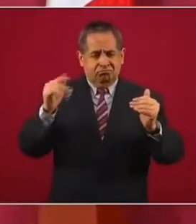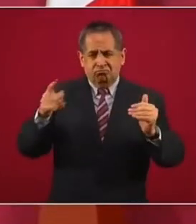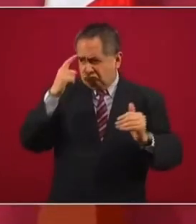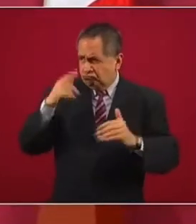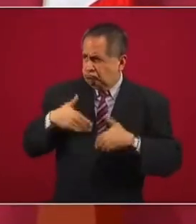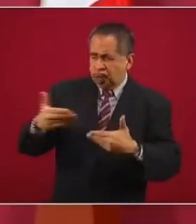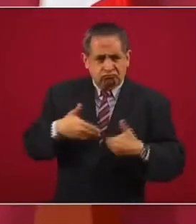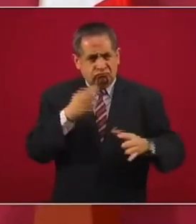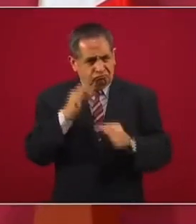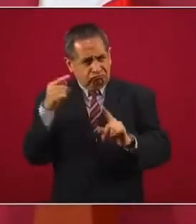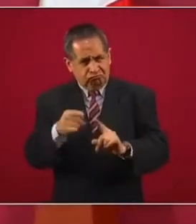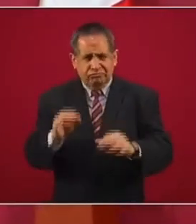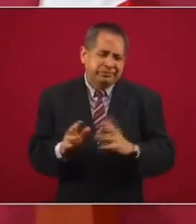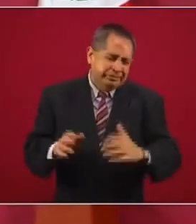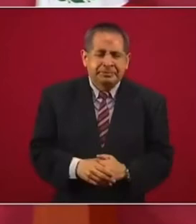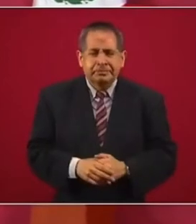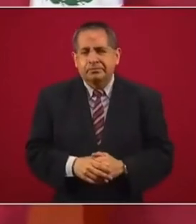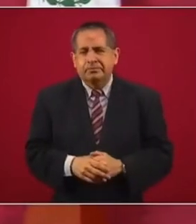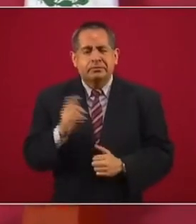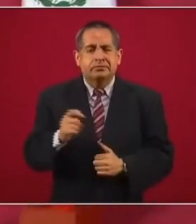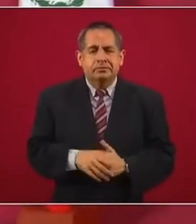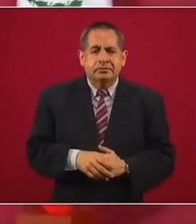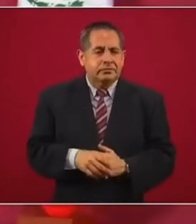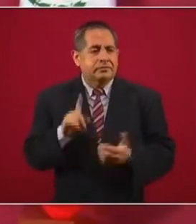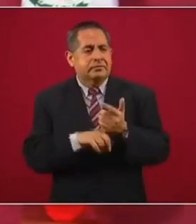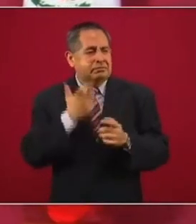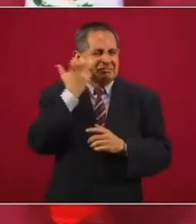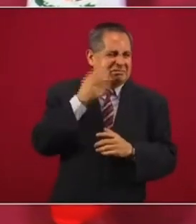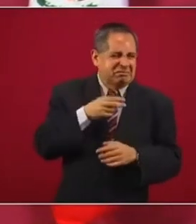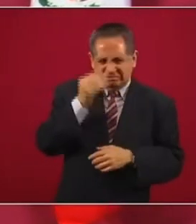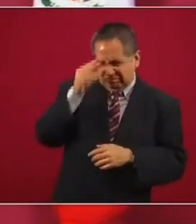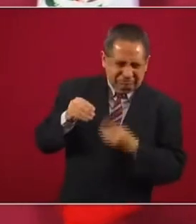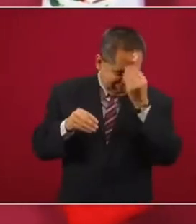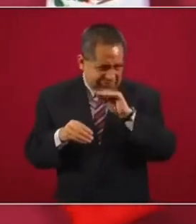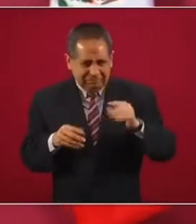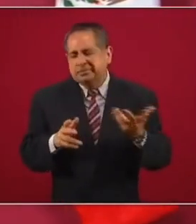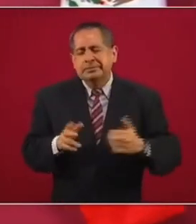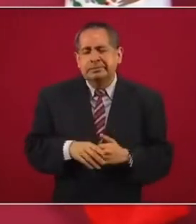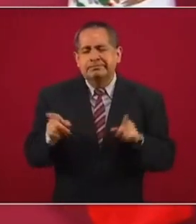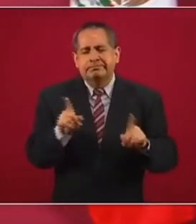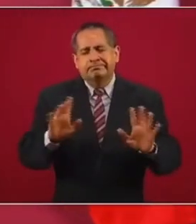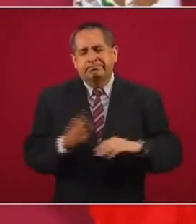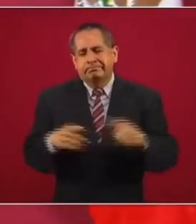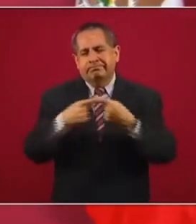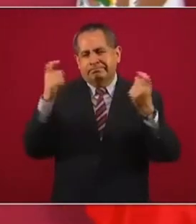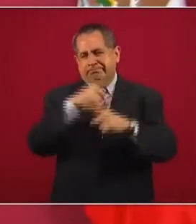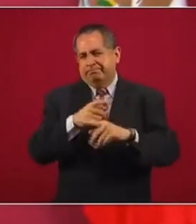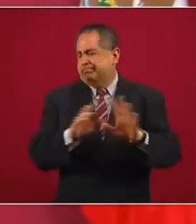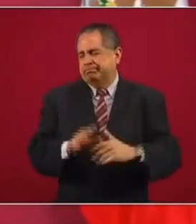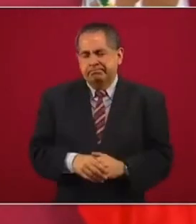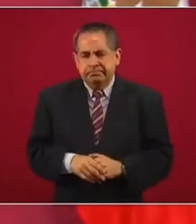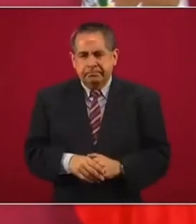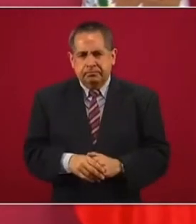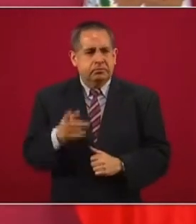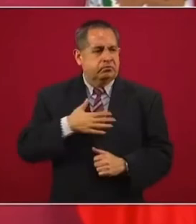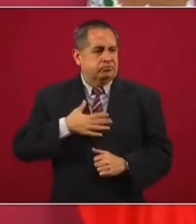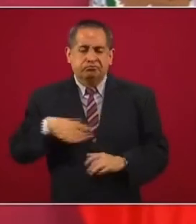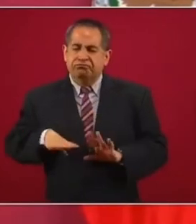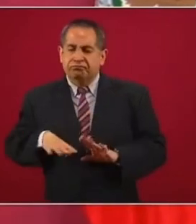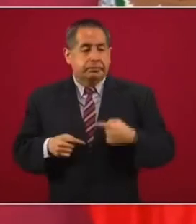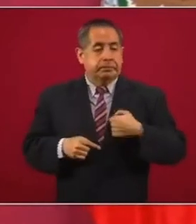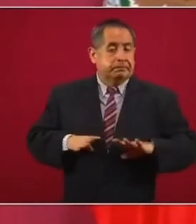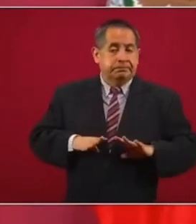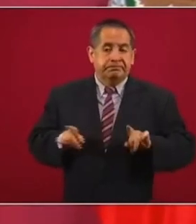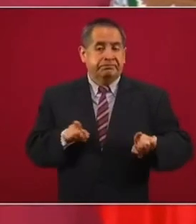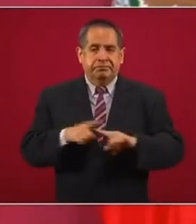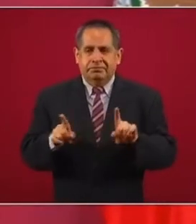buena fe, ahora cuando hay perversidad en alguna de las partes, pues es difícil. O intereses